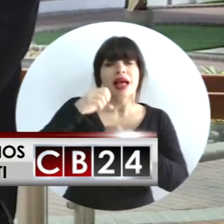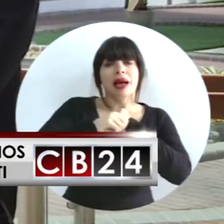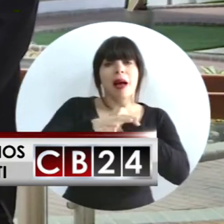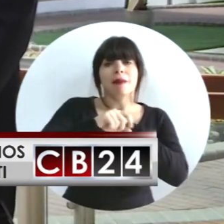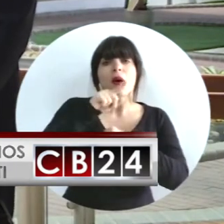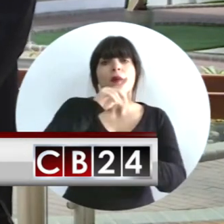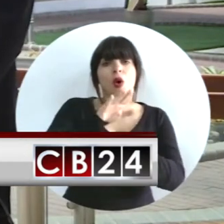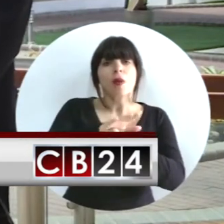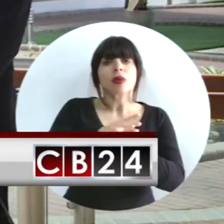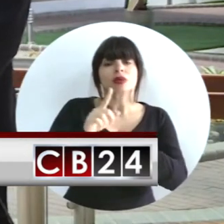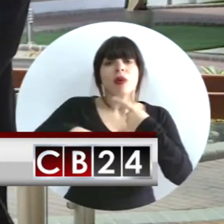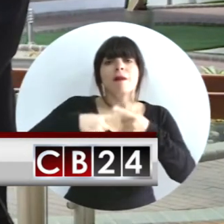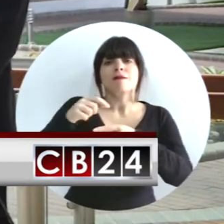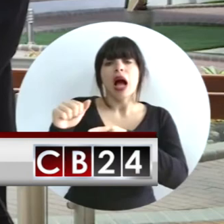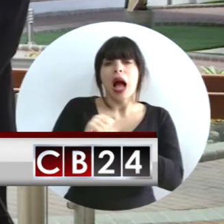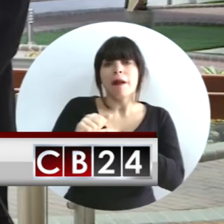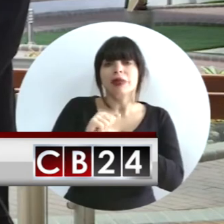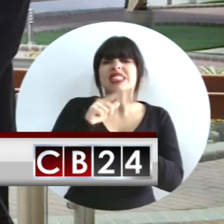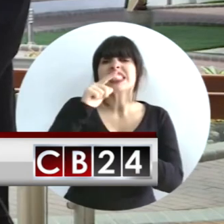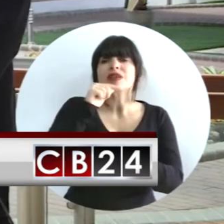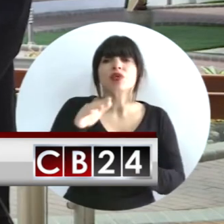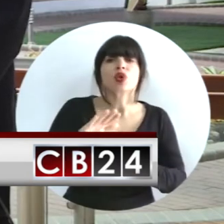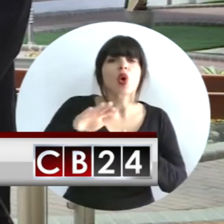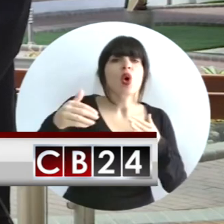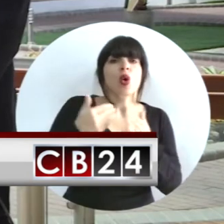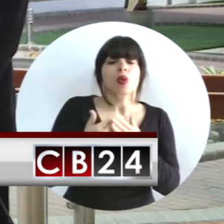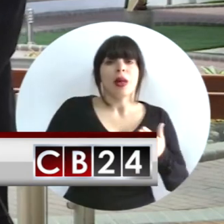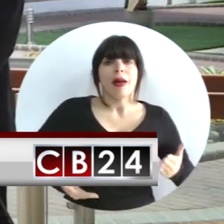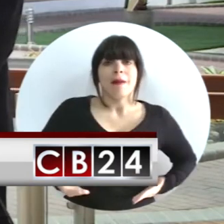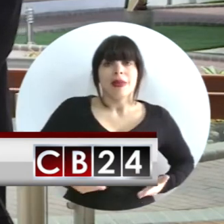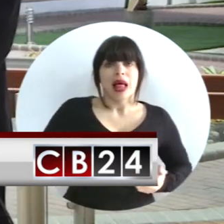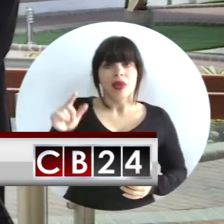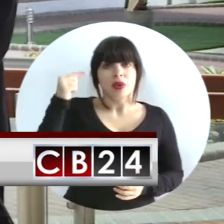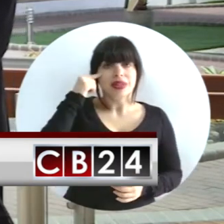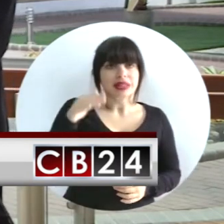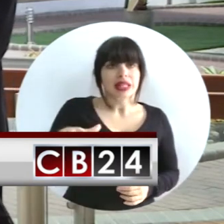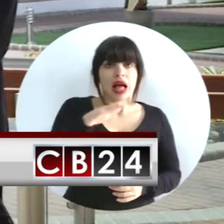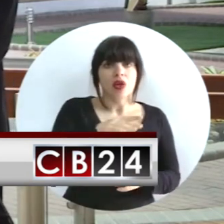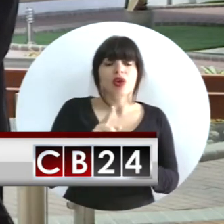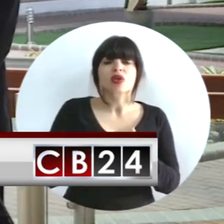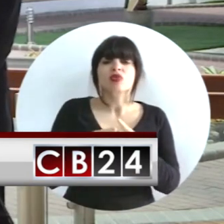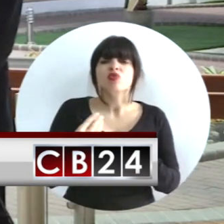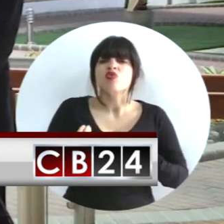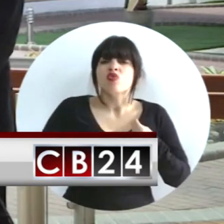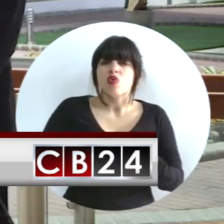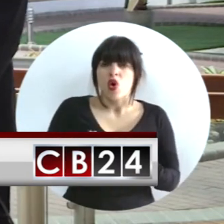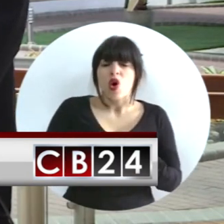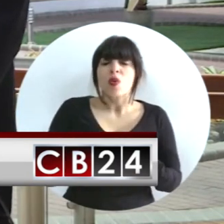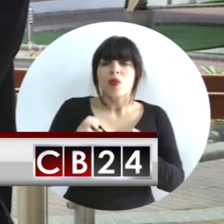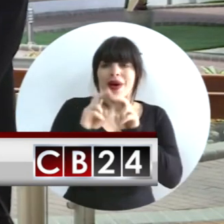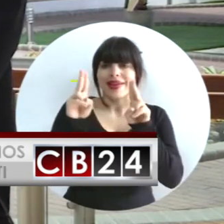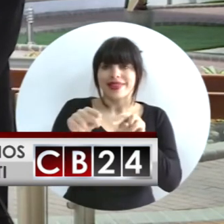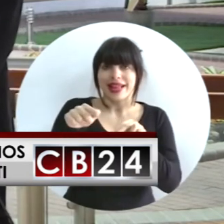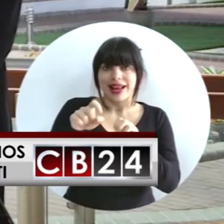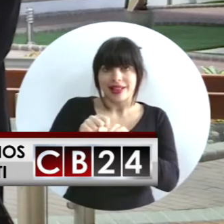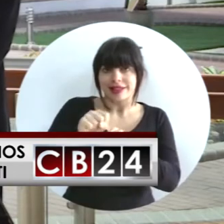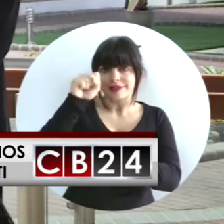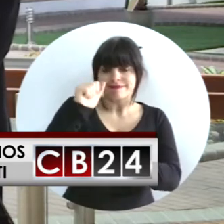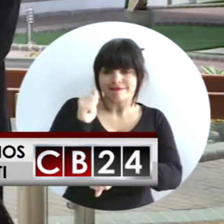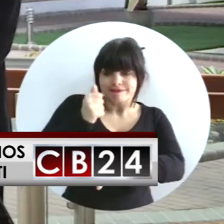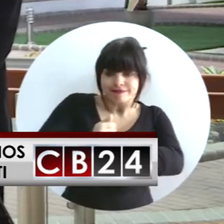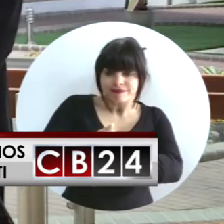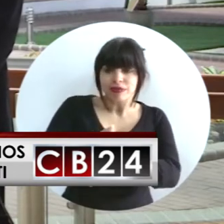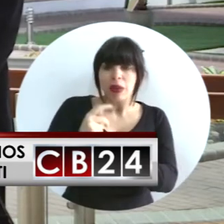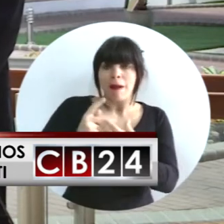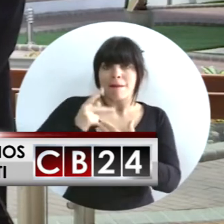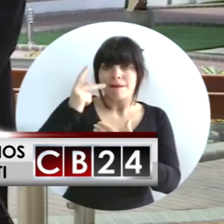de campaña fue la capacitación de toda la planilla del Estado y a través de una modalidad virtual vamos a